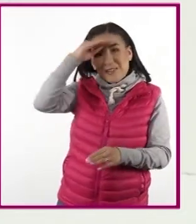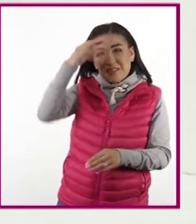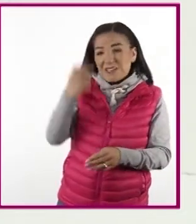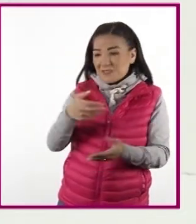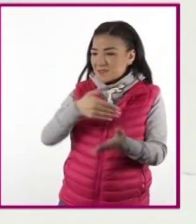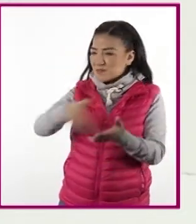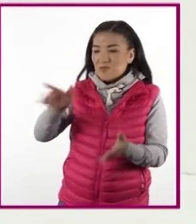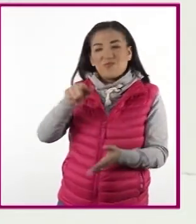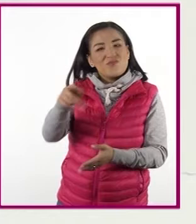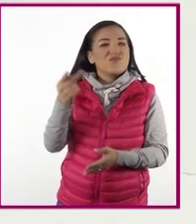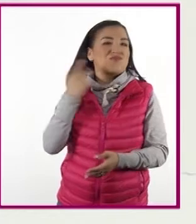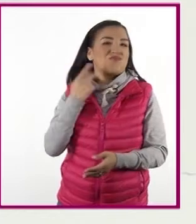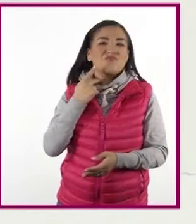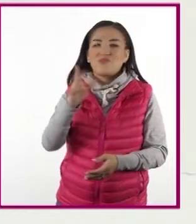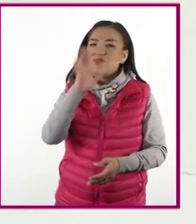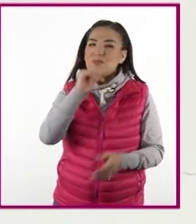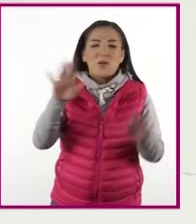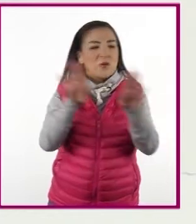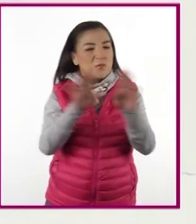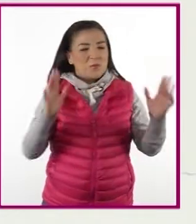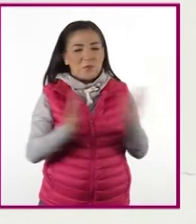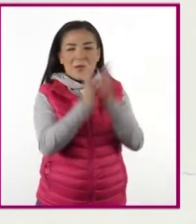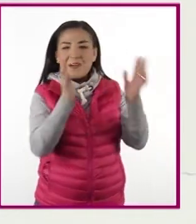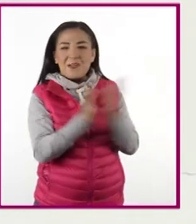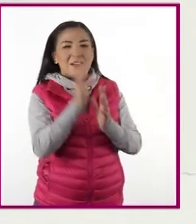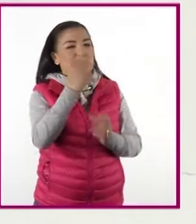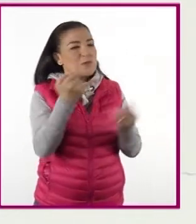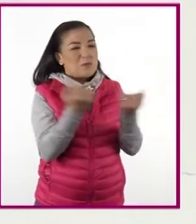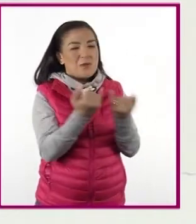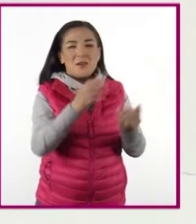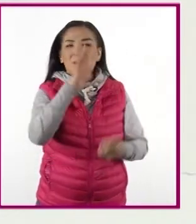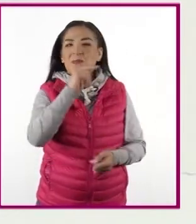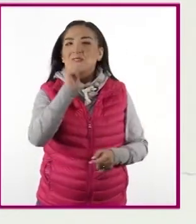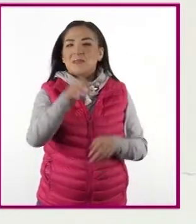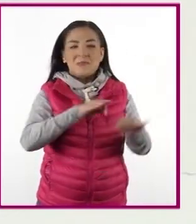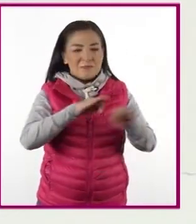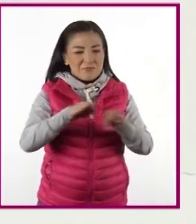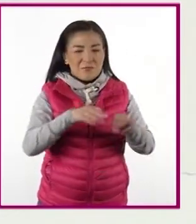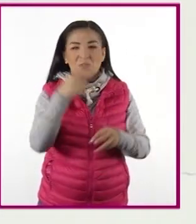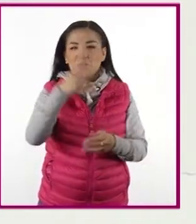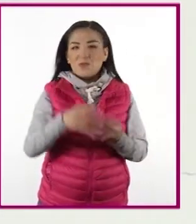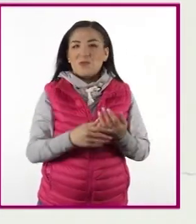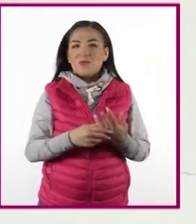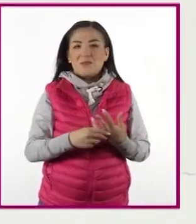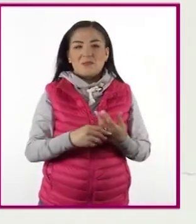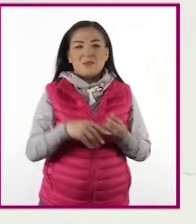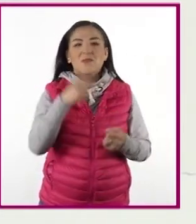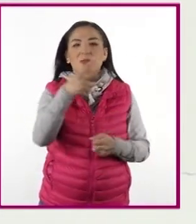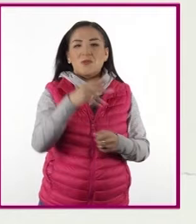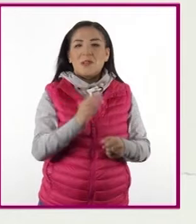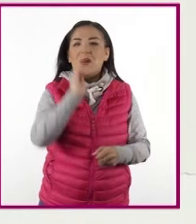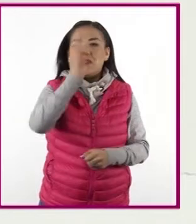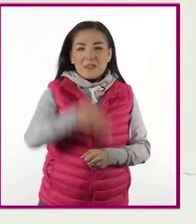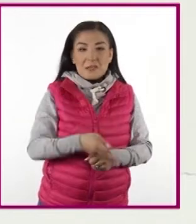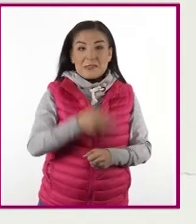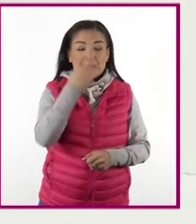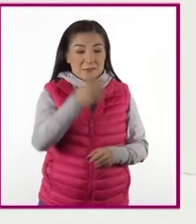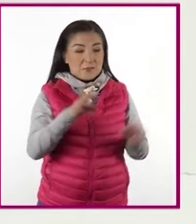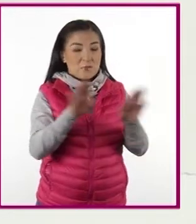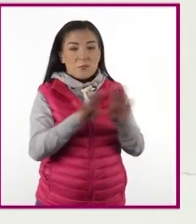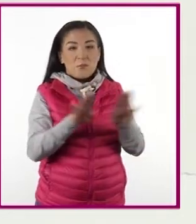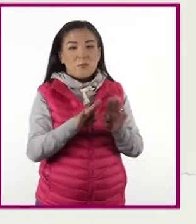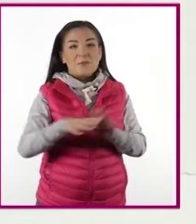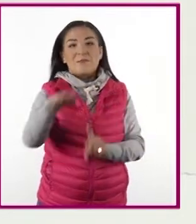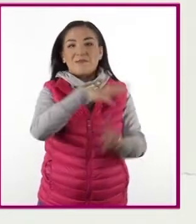y económicas de categoría, y careciendo la colonia de industrias permitidas, centenares de individuos de estos